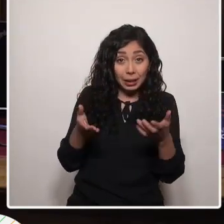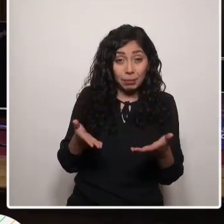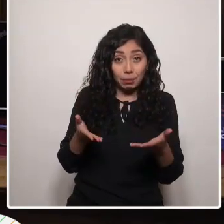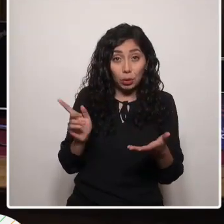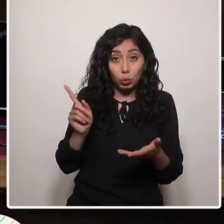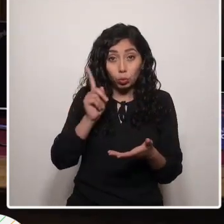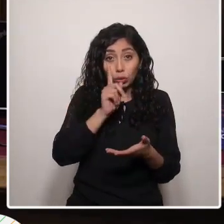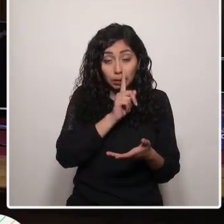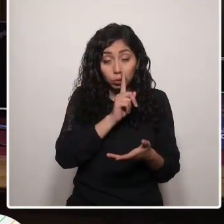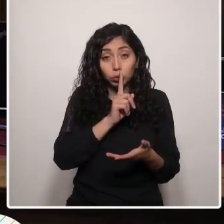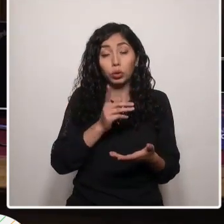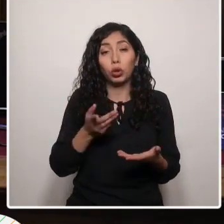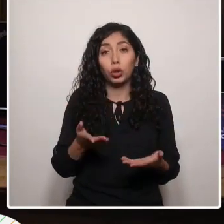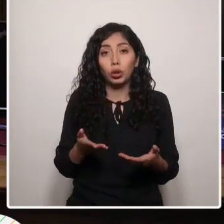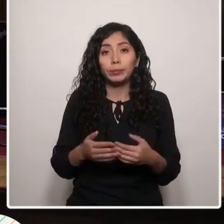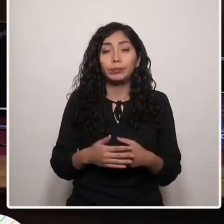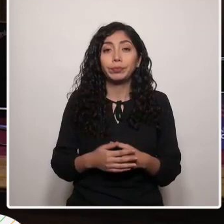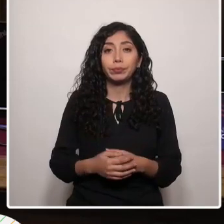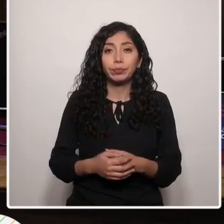yo debo